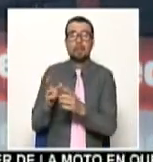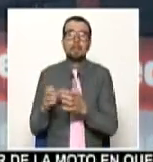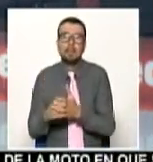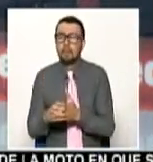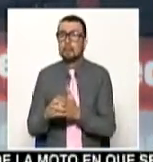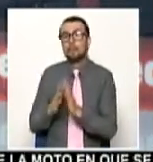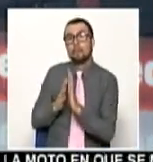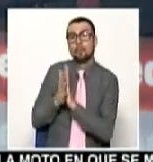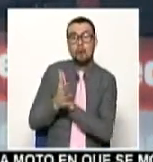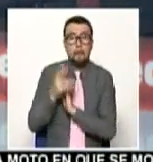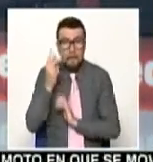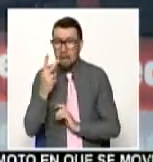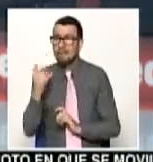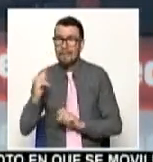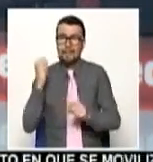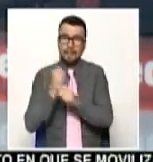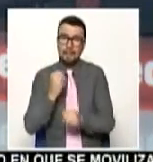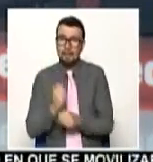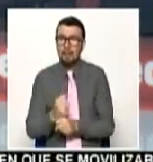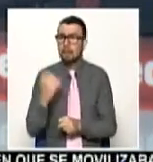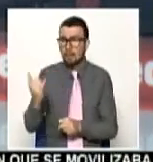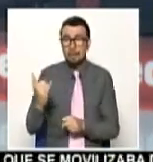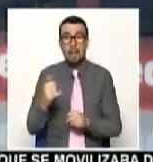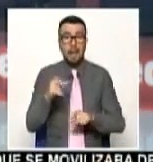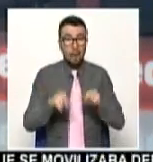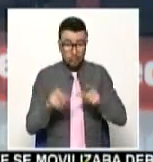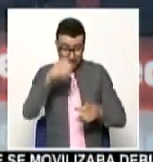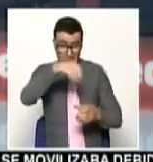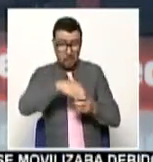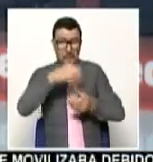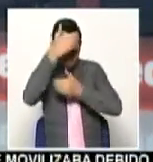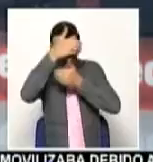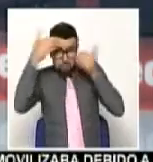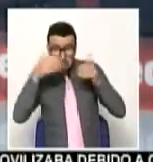desde Pereira que ya se trabaja con los menores reclutados por las FARC.